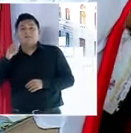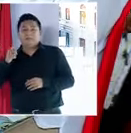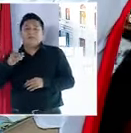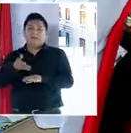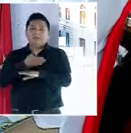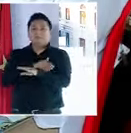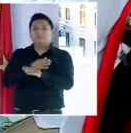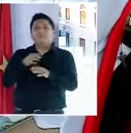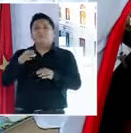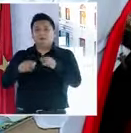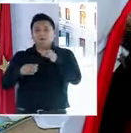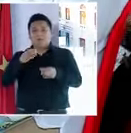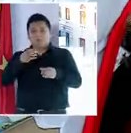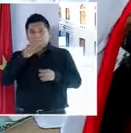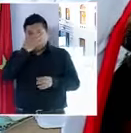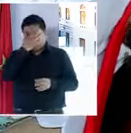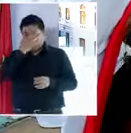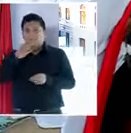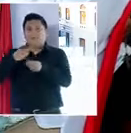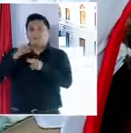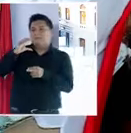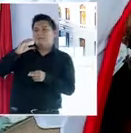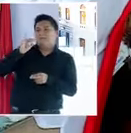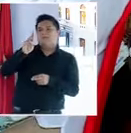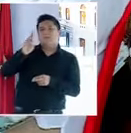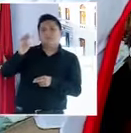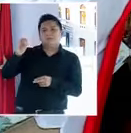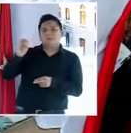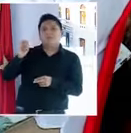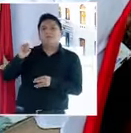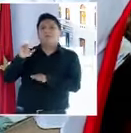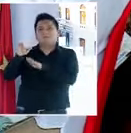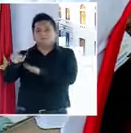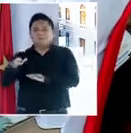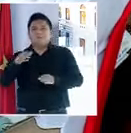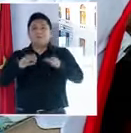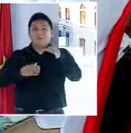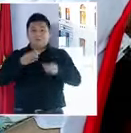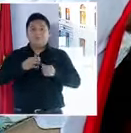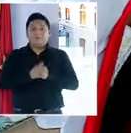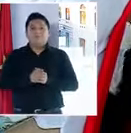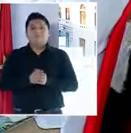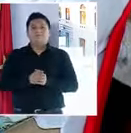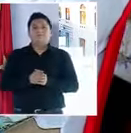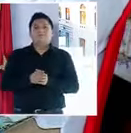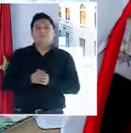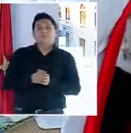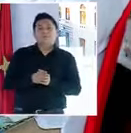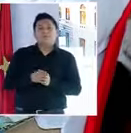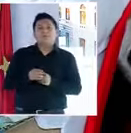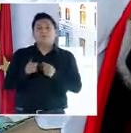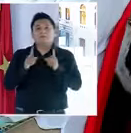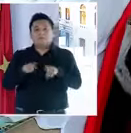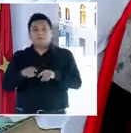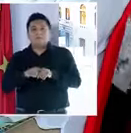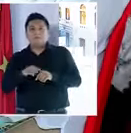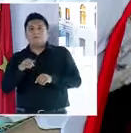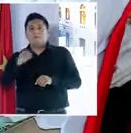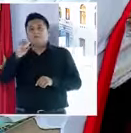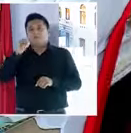señor representante a la Cámara, Ciro Rodríguez Pinzón, al señor representante a la Cámara,